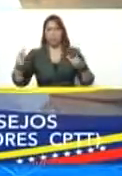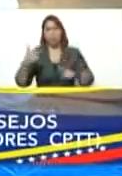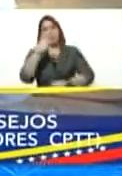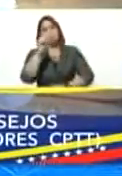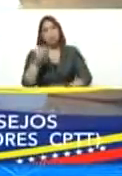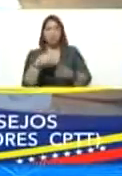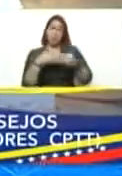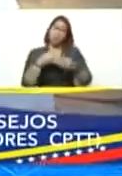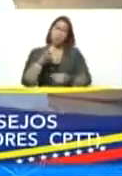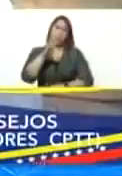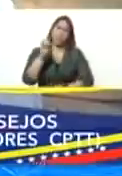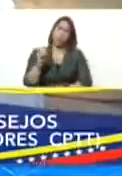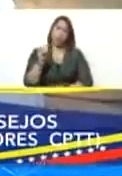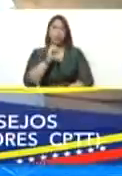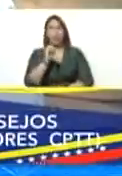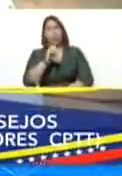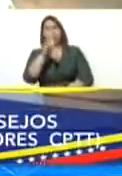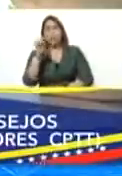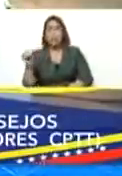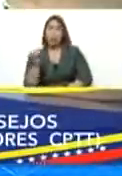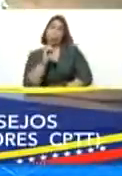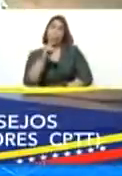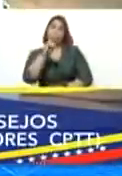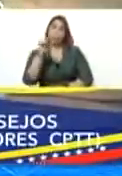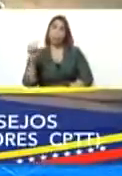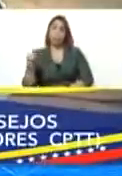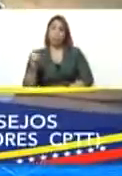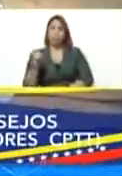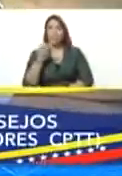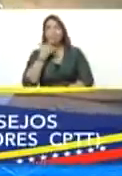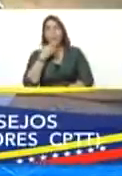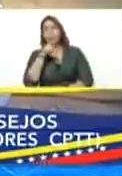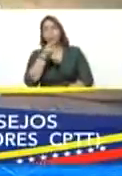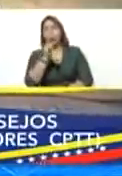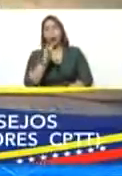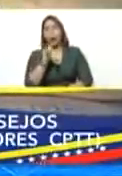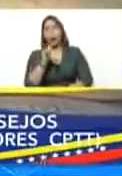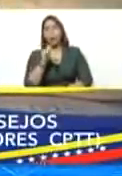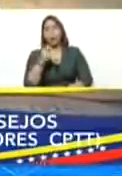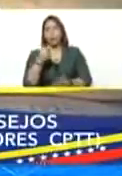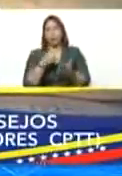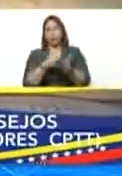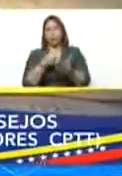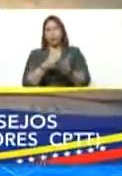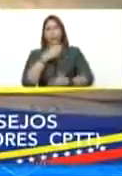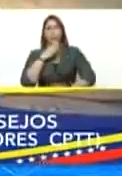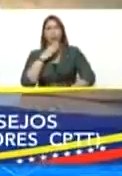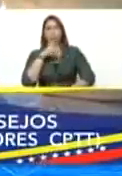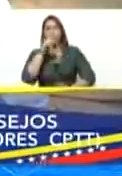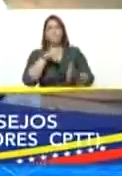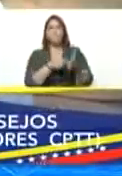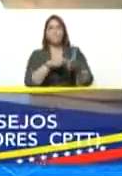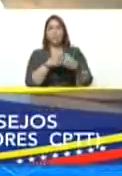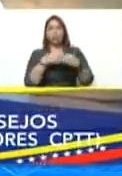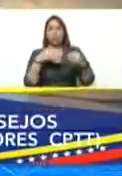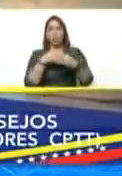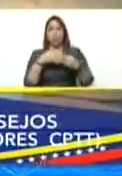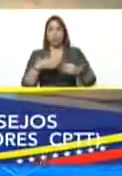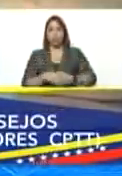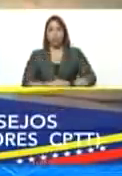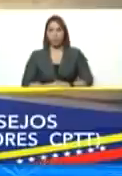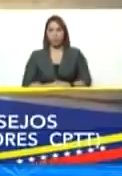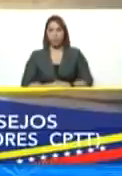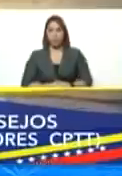dólares, 50, 100, 200. Pero pon tú que tú tienes una cuentica bancaria de 1.000 dólares. Porque